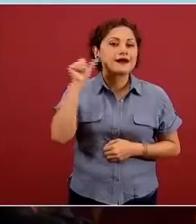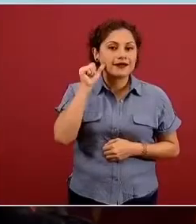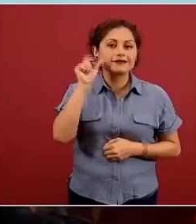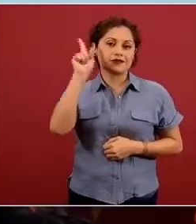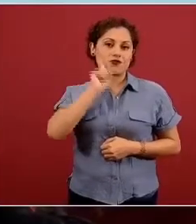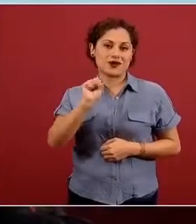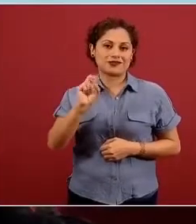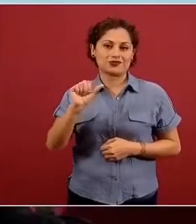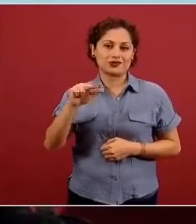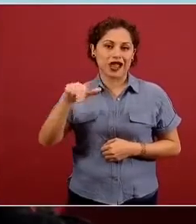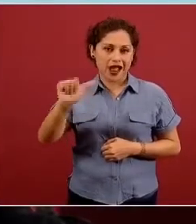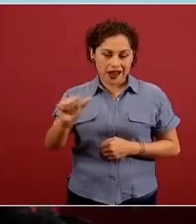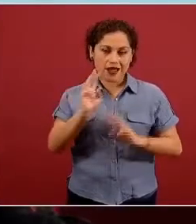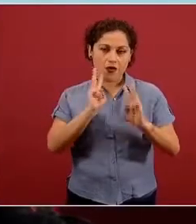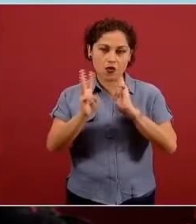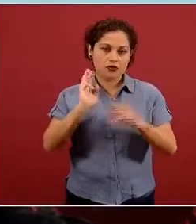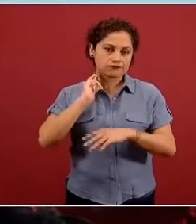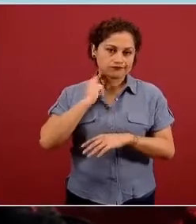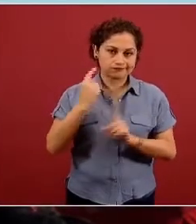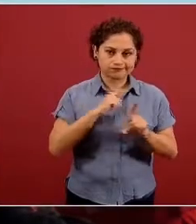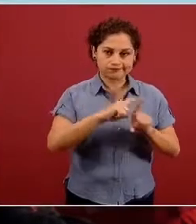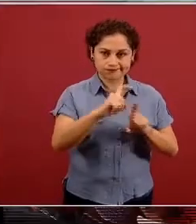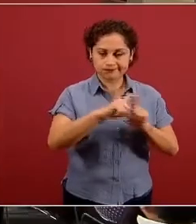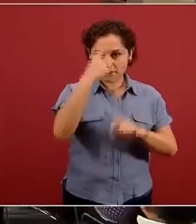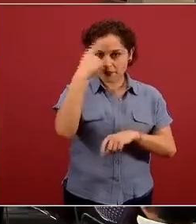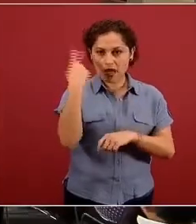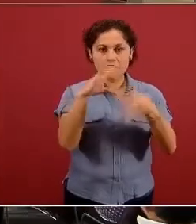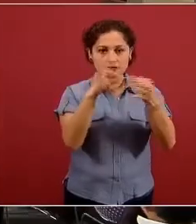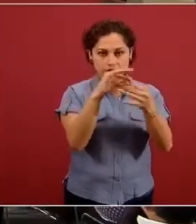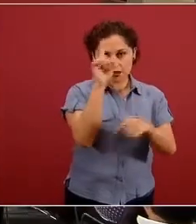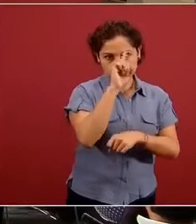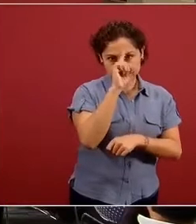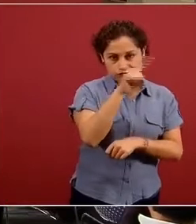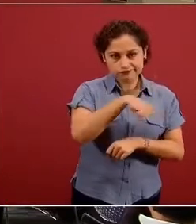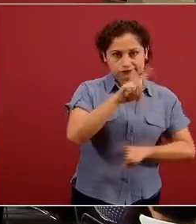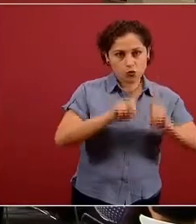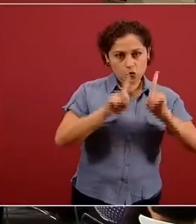de la aplicación móvil de WhatsApp, entre otros. La siguiente.